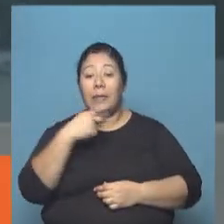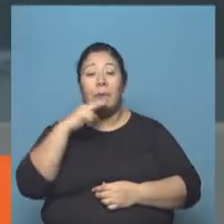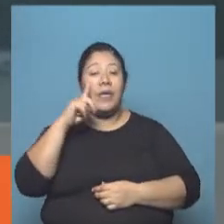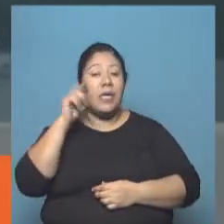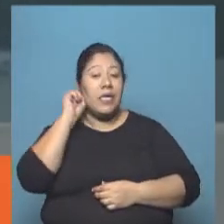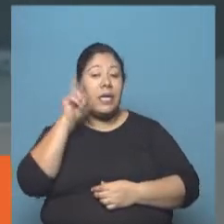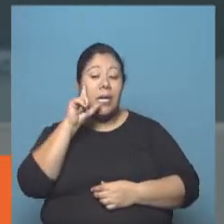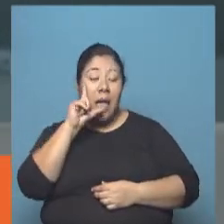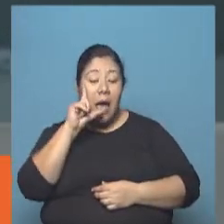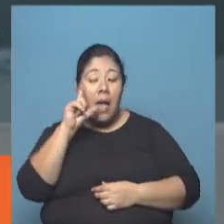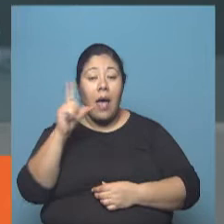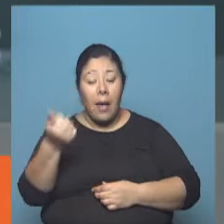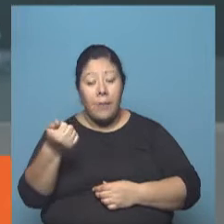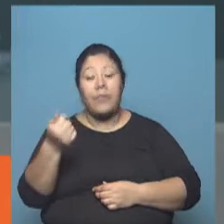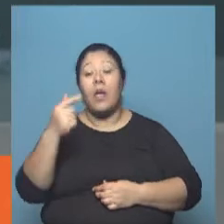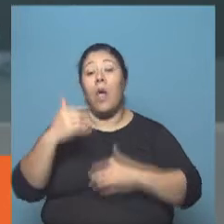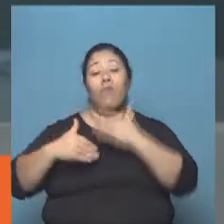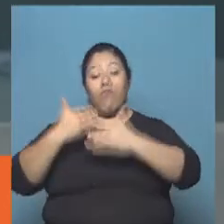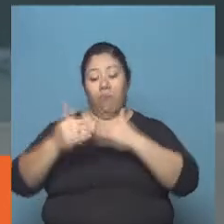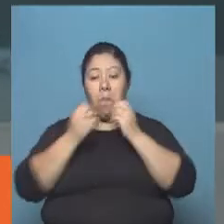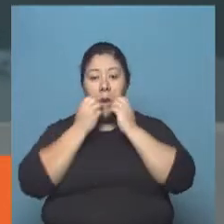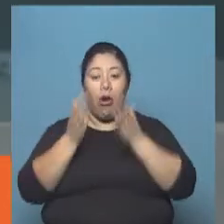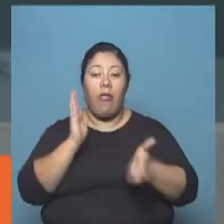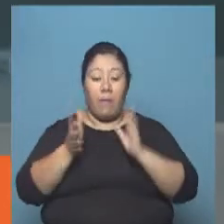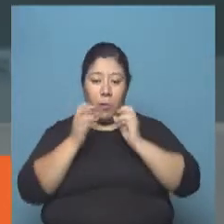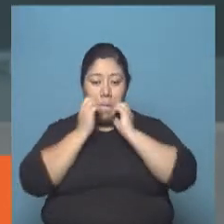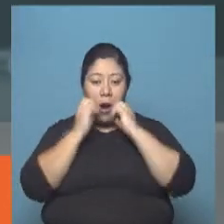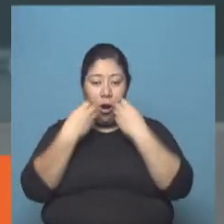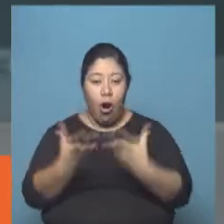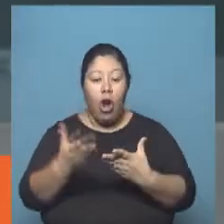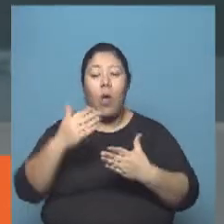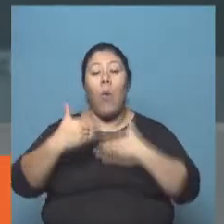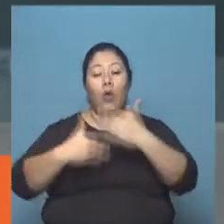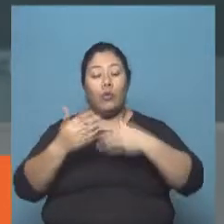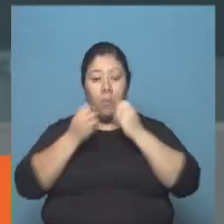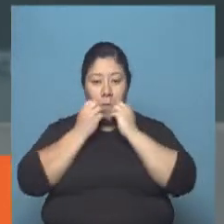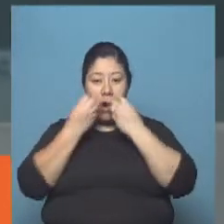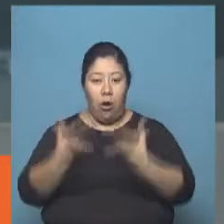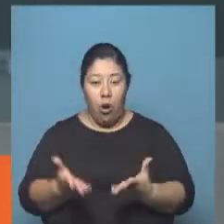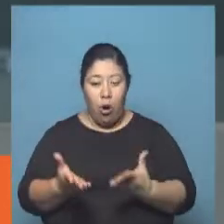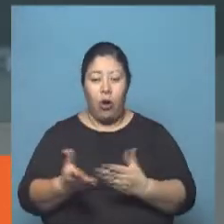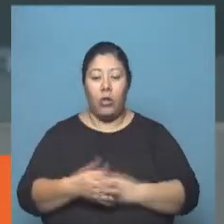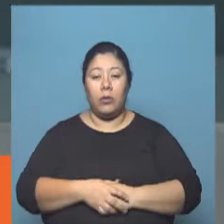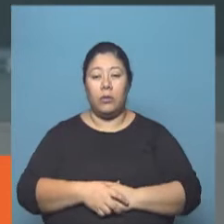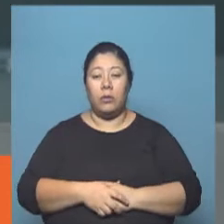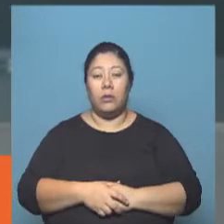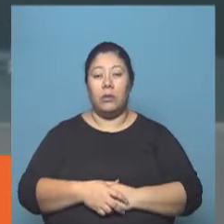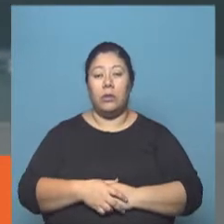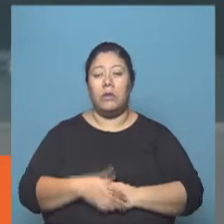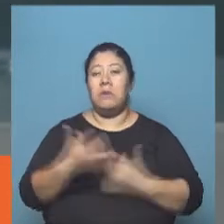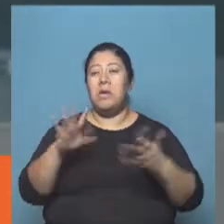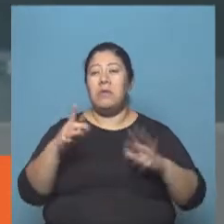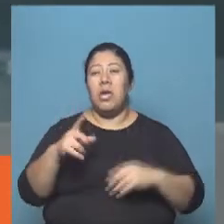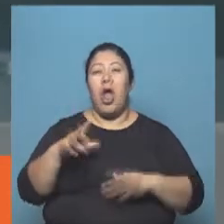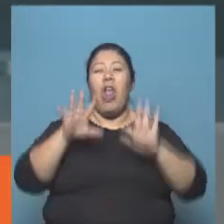evoluciona muy bien, un panorama bastante desalentador que teníamos hace 10